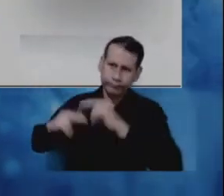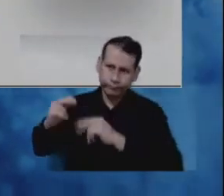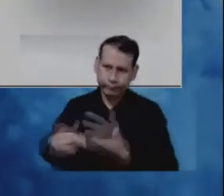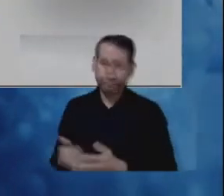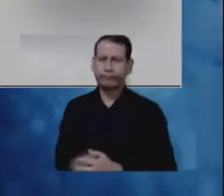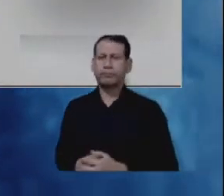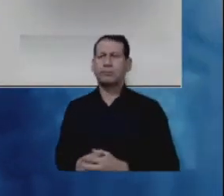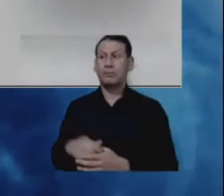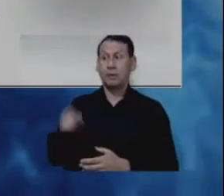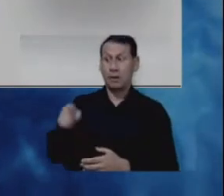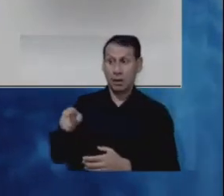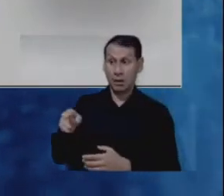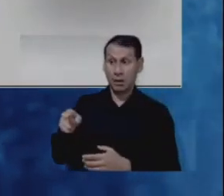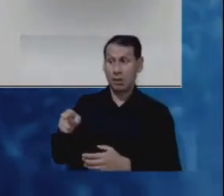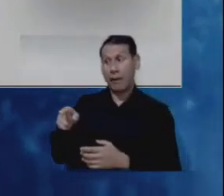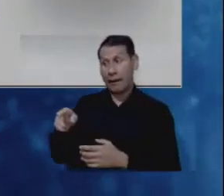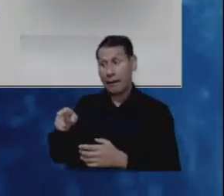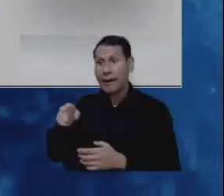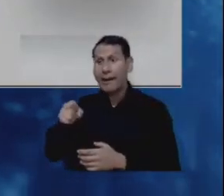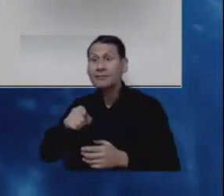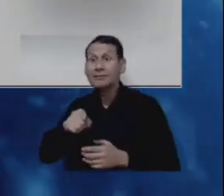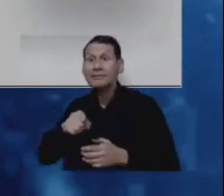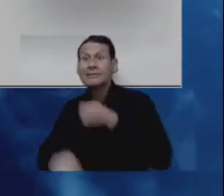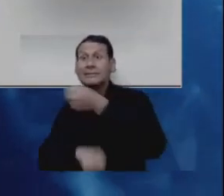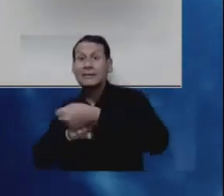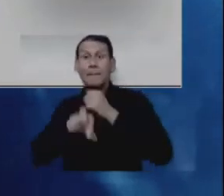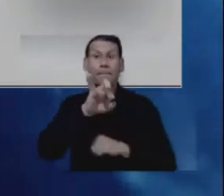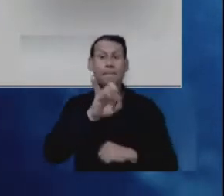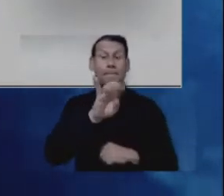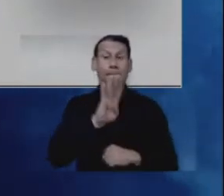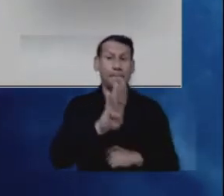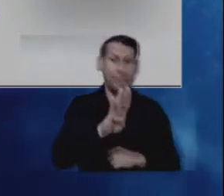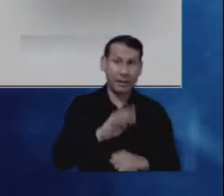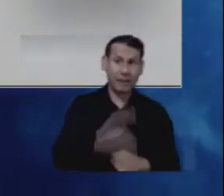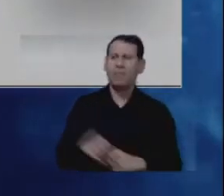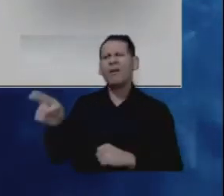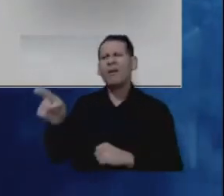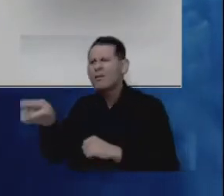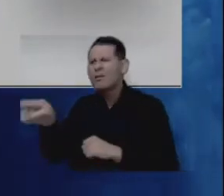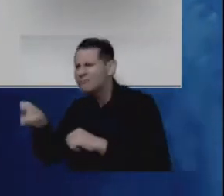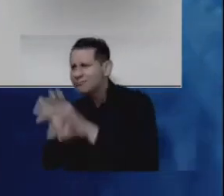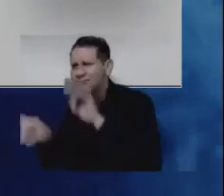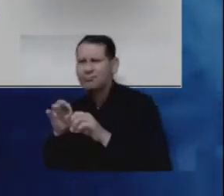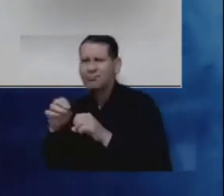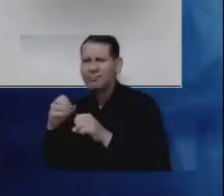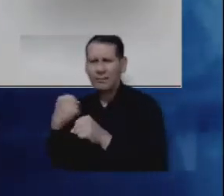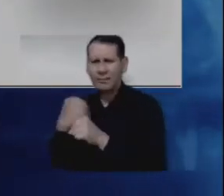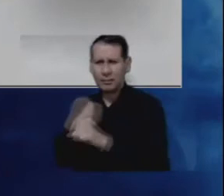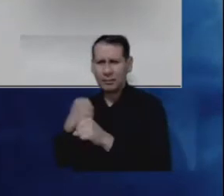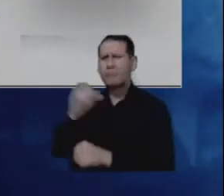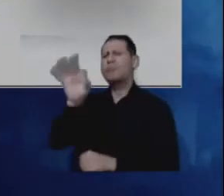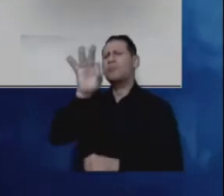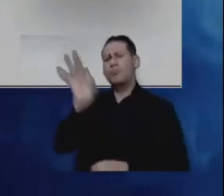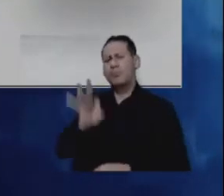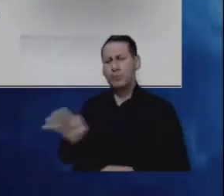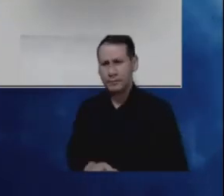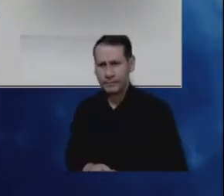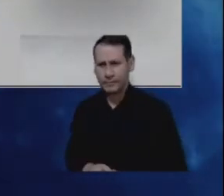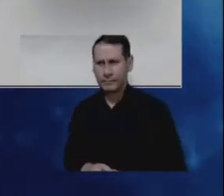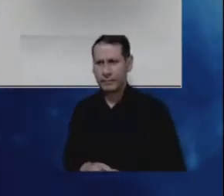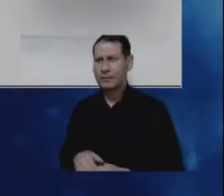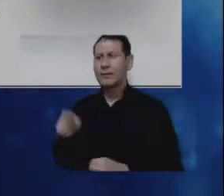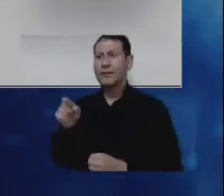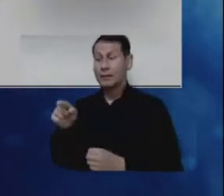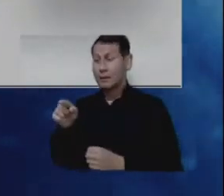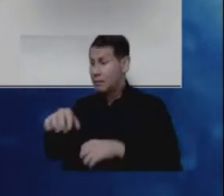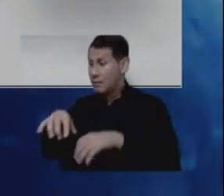al Producto Interno Bruto, el grado de empleabilidad, la priorización sectorial según el Plan Nacional de